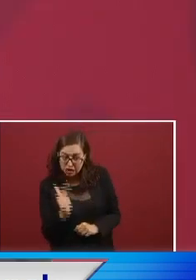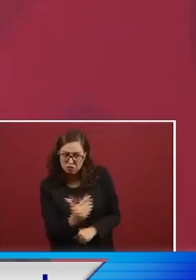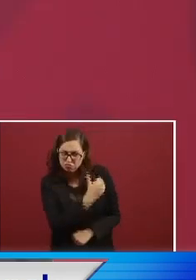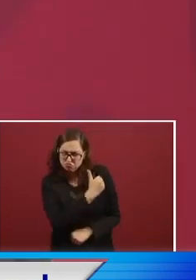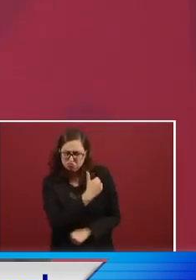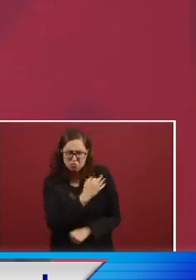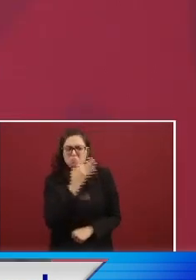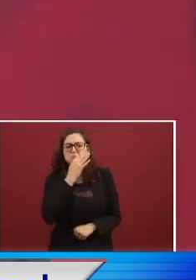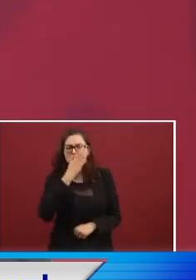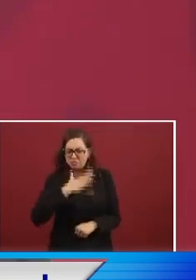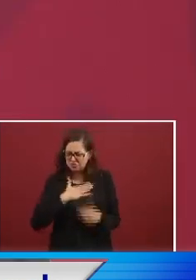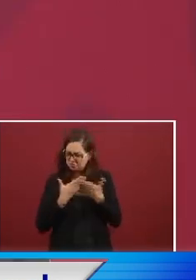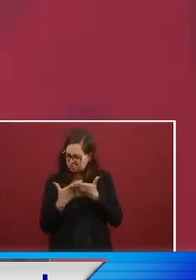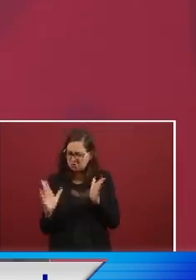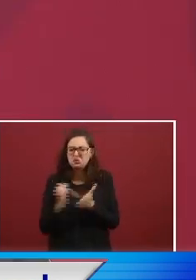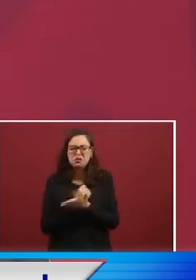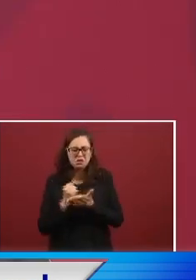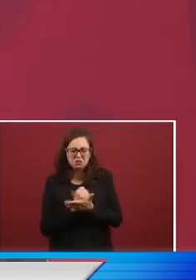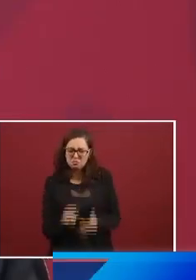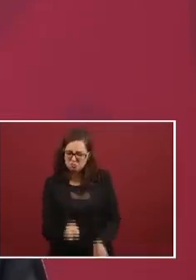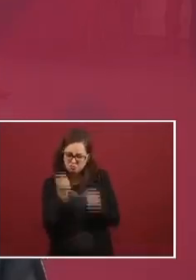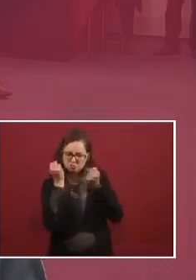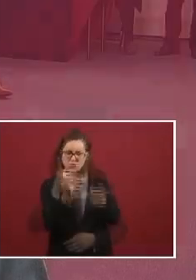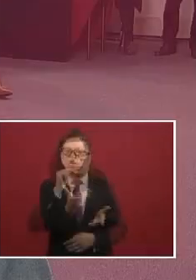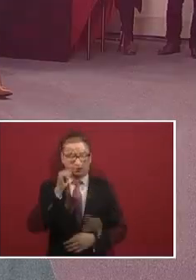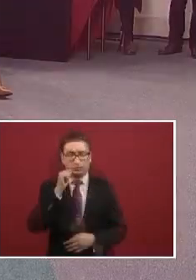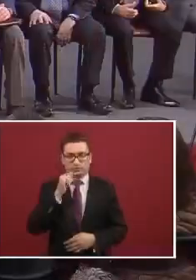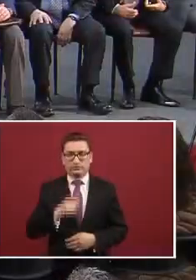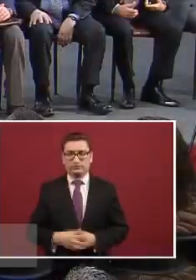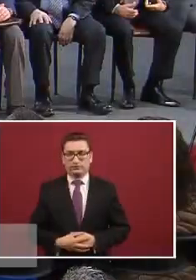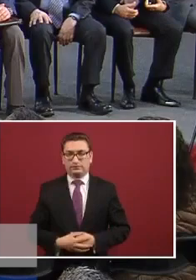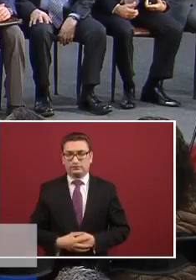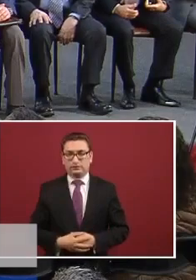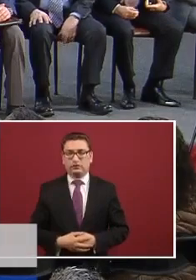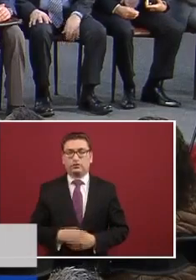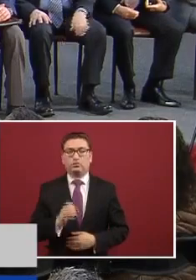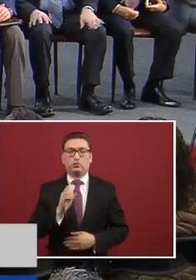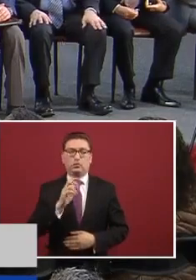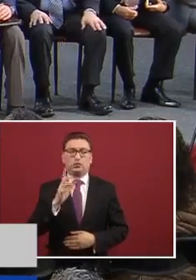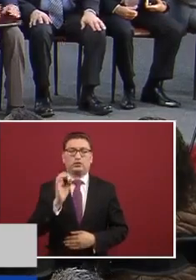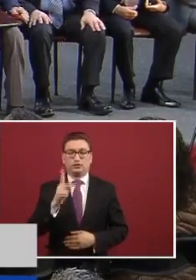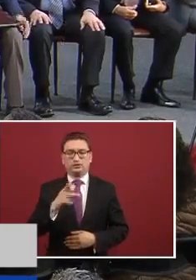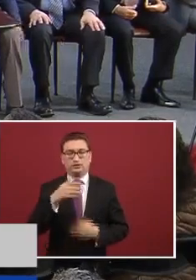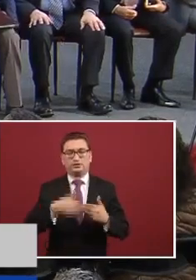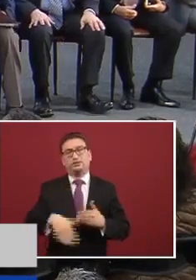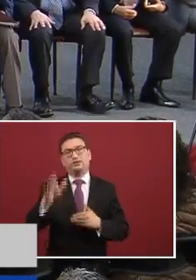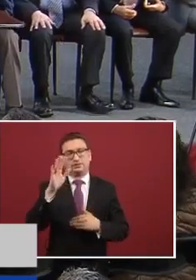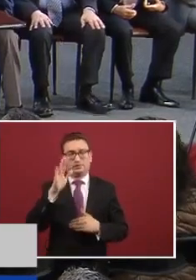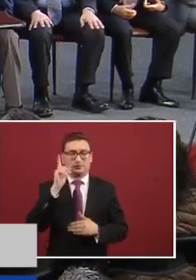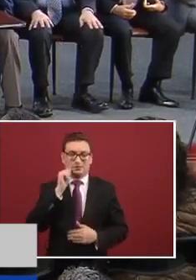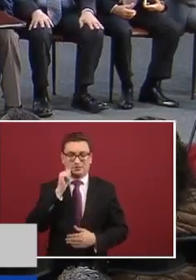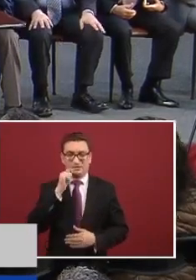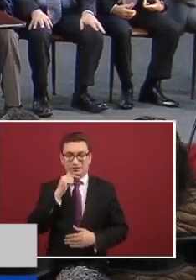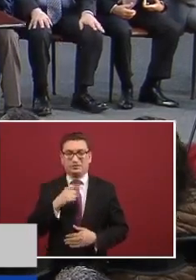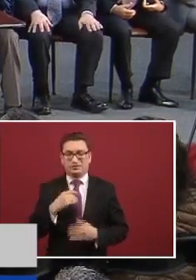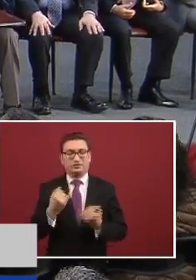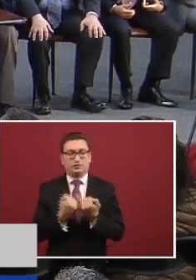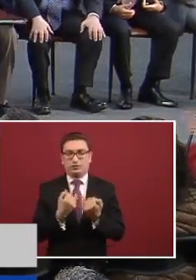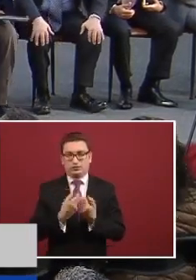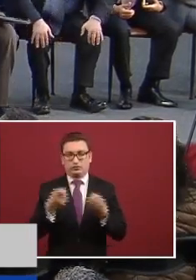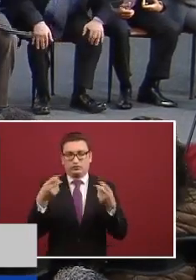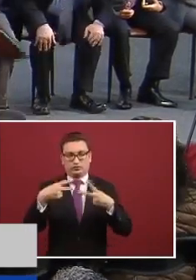con la política de austeridad y el combate a la corrupción. Bueno, y el resto mañana. Sí,